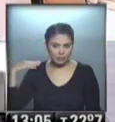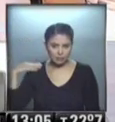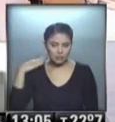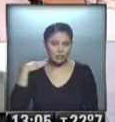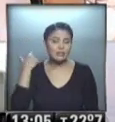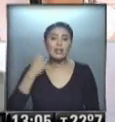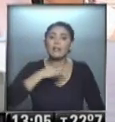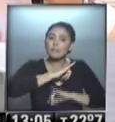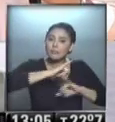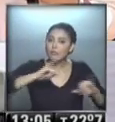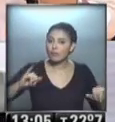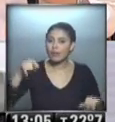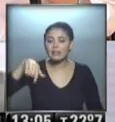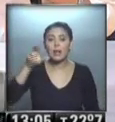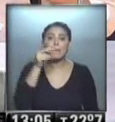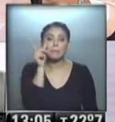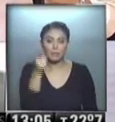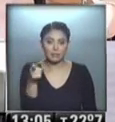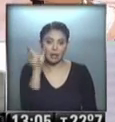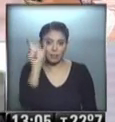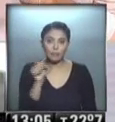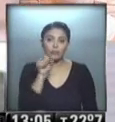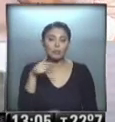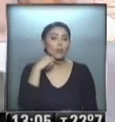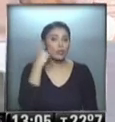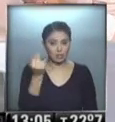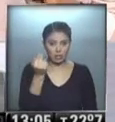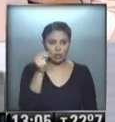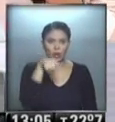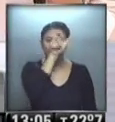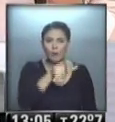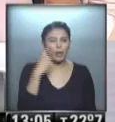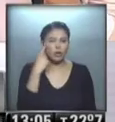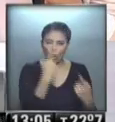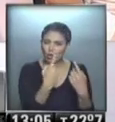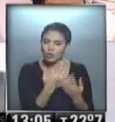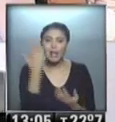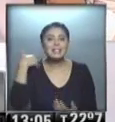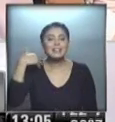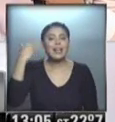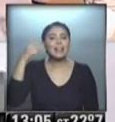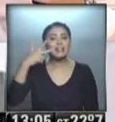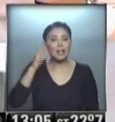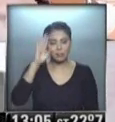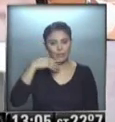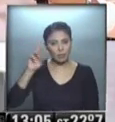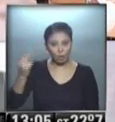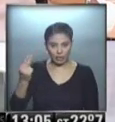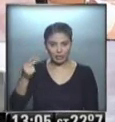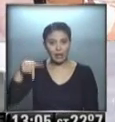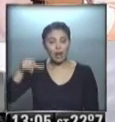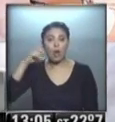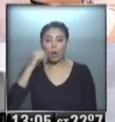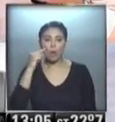Ella, según trascendió, era la mamá de una persona conocida del propio Vinader, que murió hace 3 meses y que había conocido a